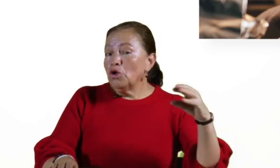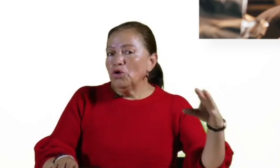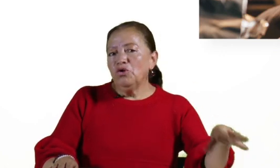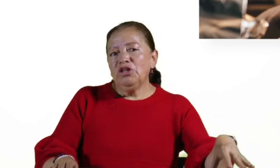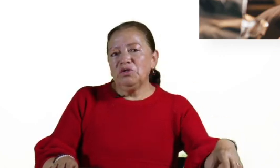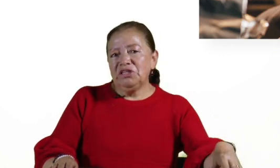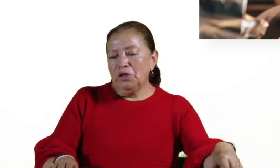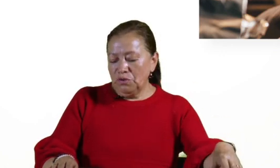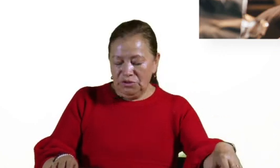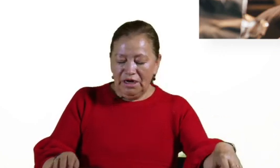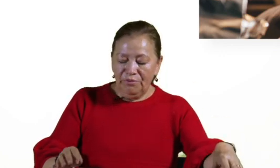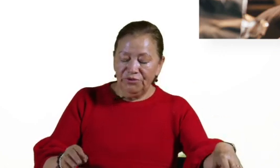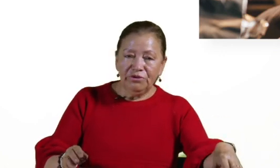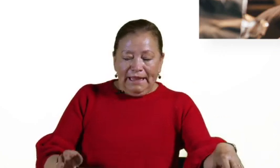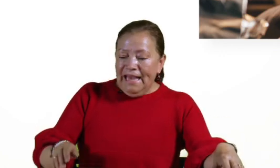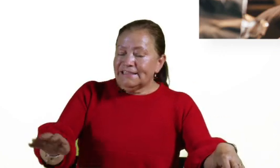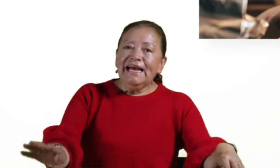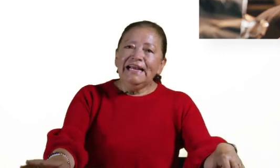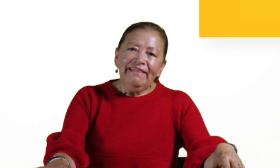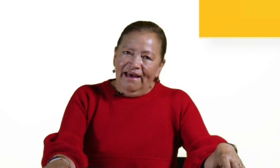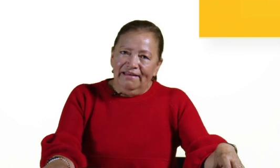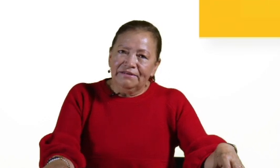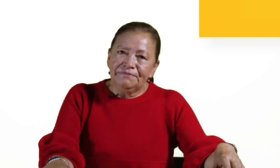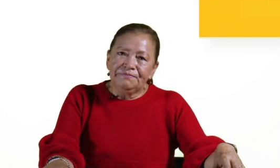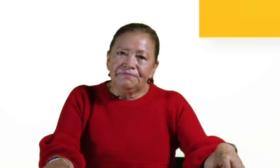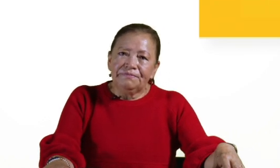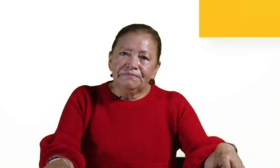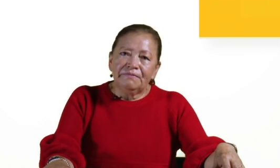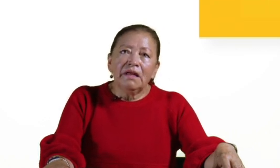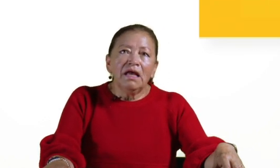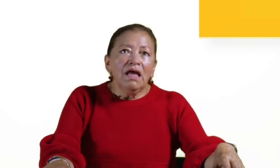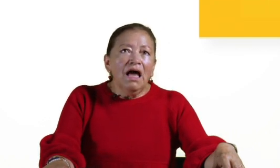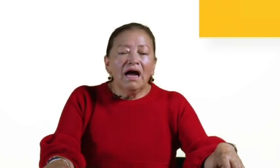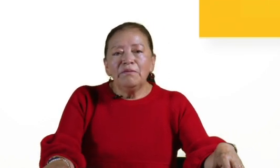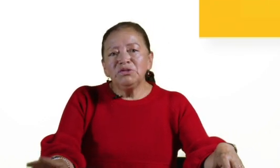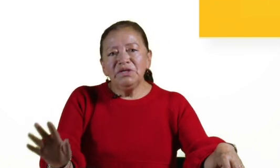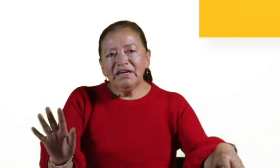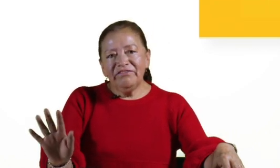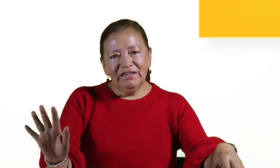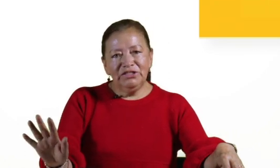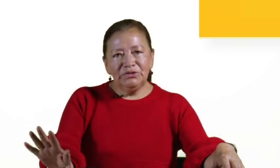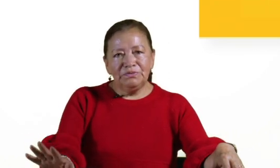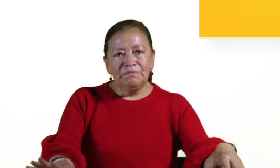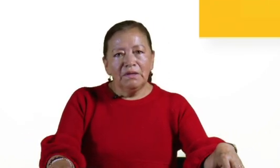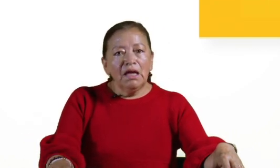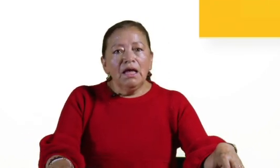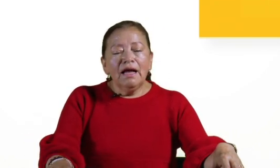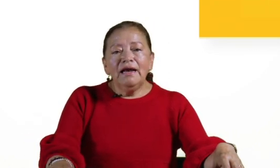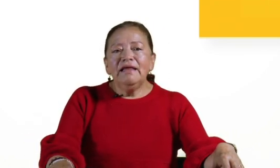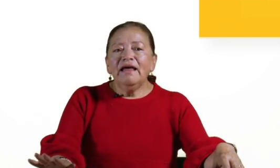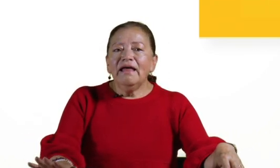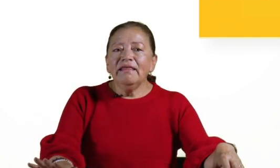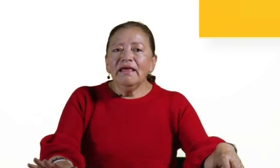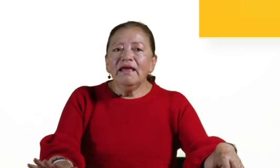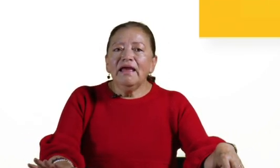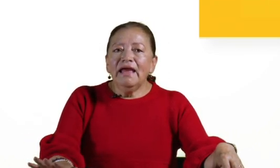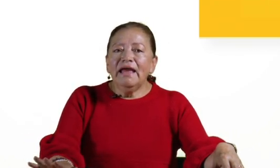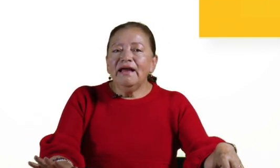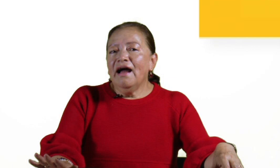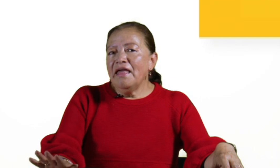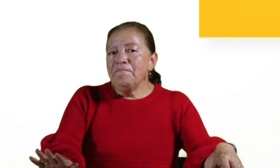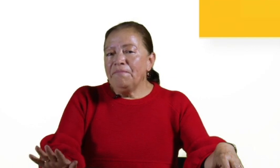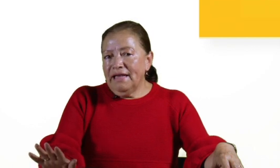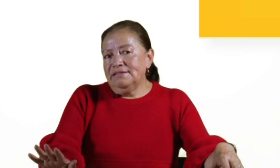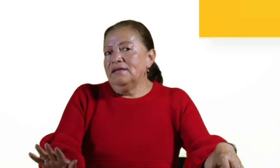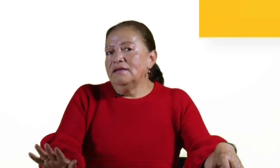mismo entorno donde nos encontramos. ¿Qué es calidad? Hagamos una reflexión. Calidad